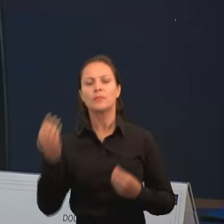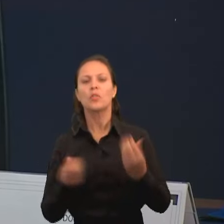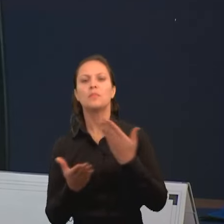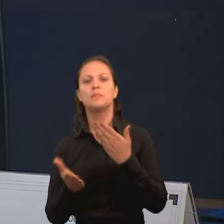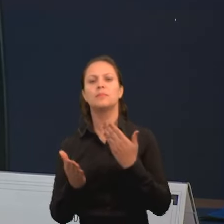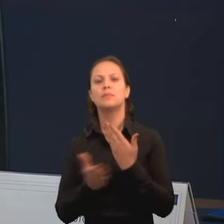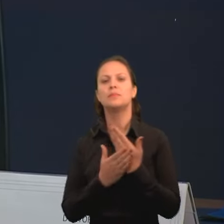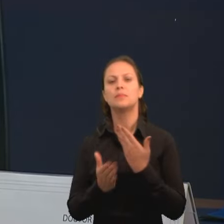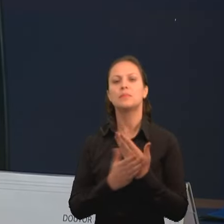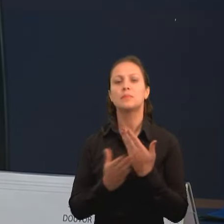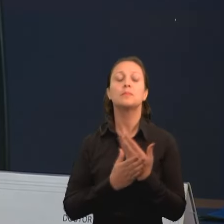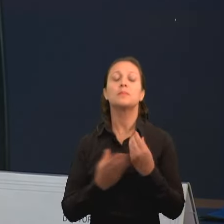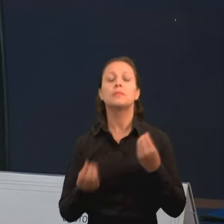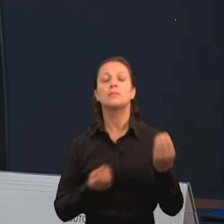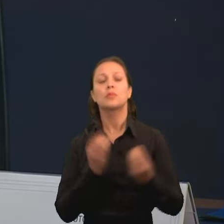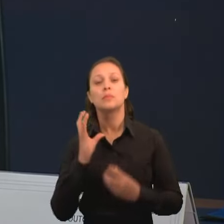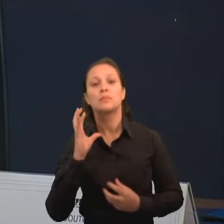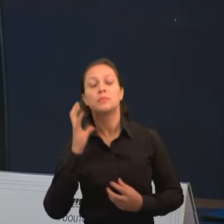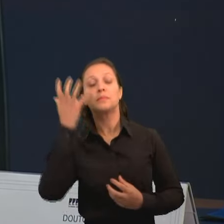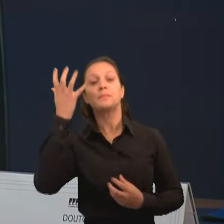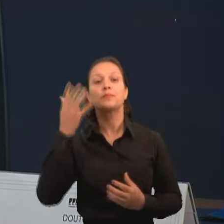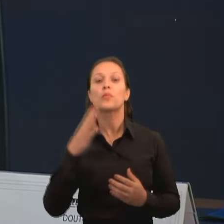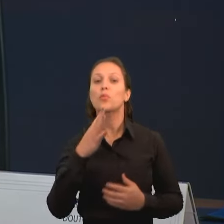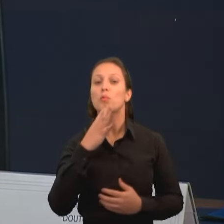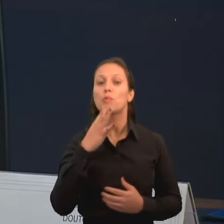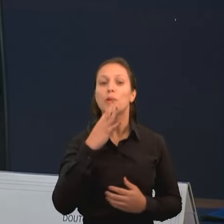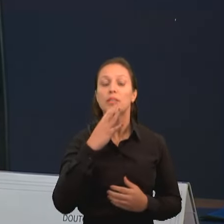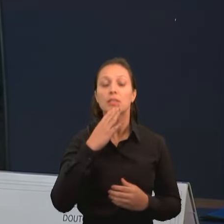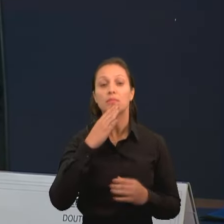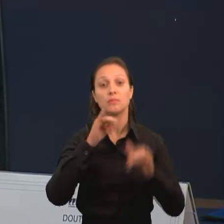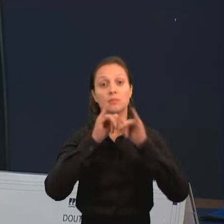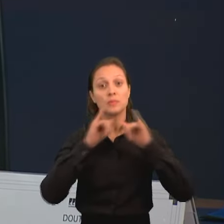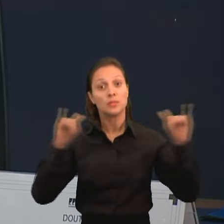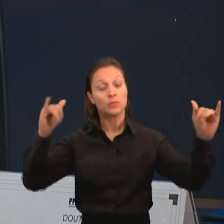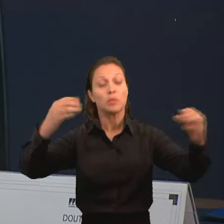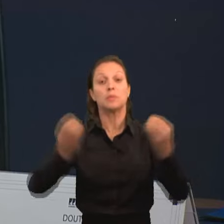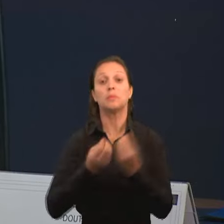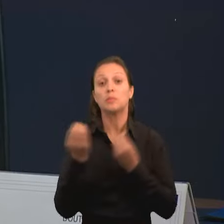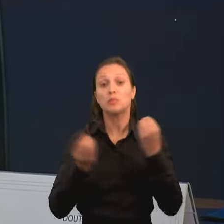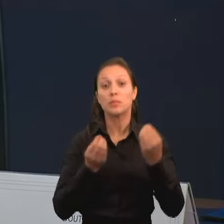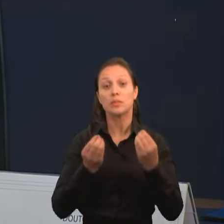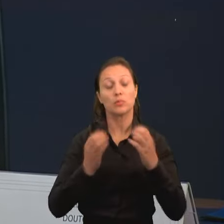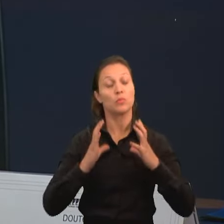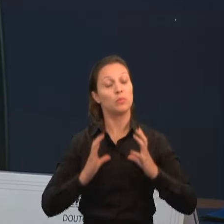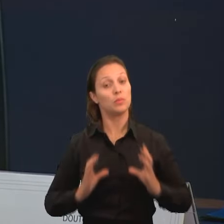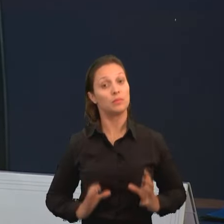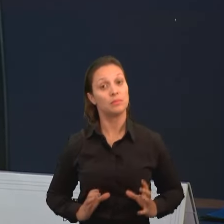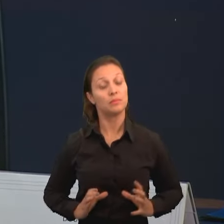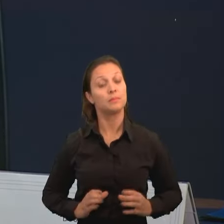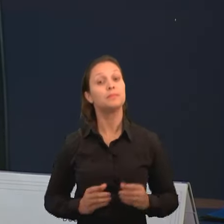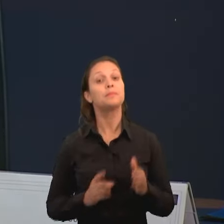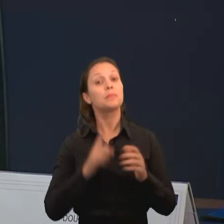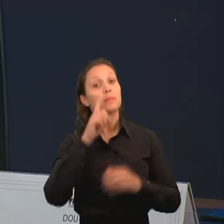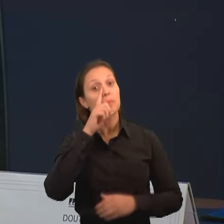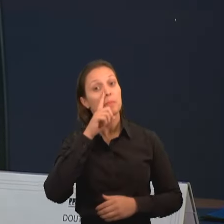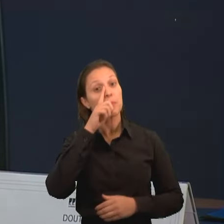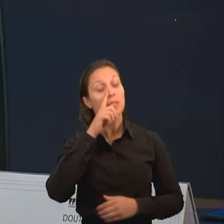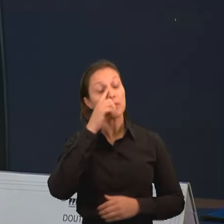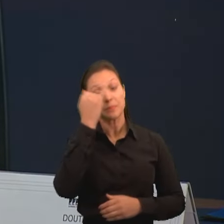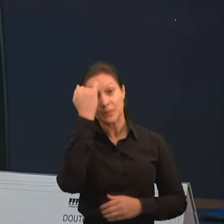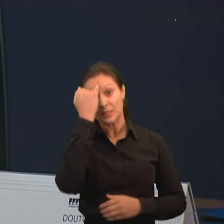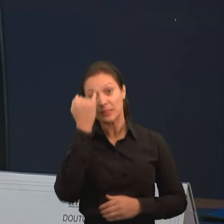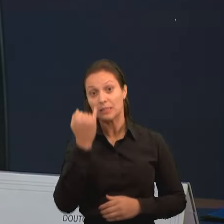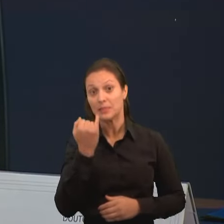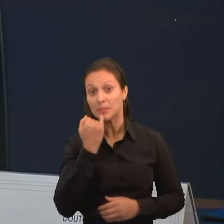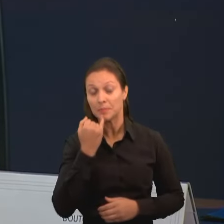La divulgación del pensamiento y la autonomía decisoria de las personas, porque estos datos pueden permitir la manipulación de los comportamientos, el riesgo de la